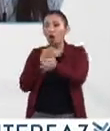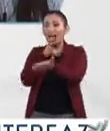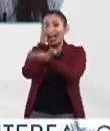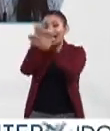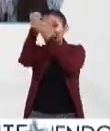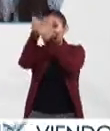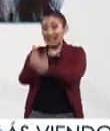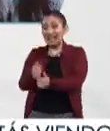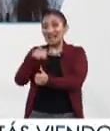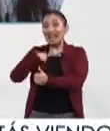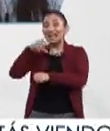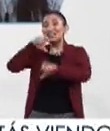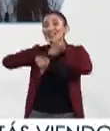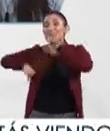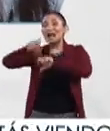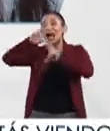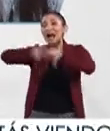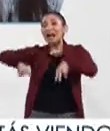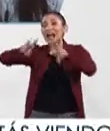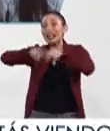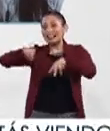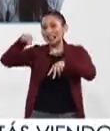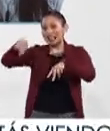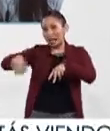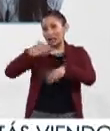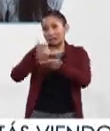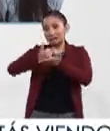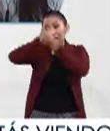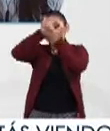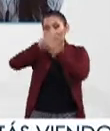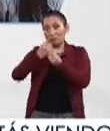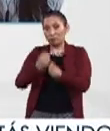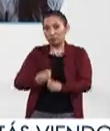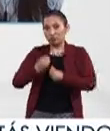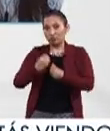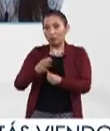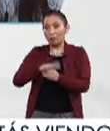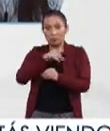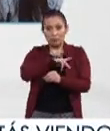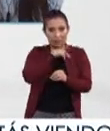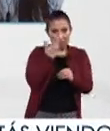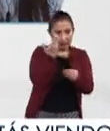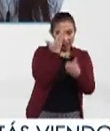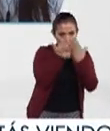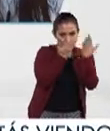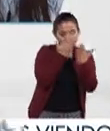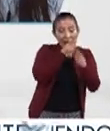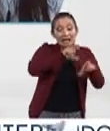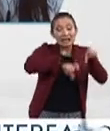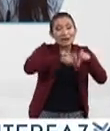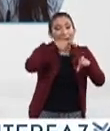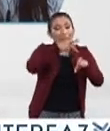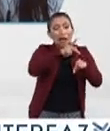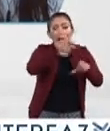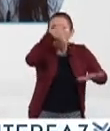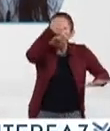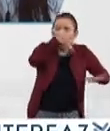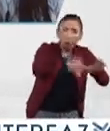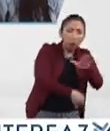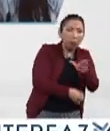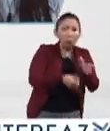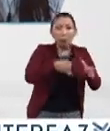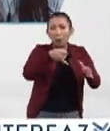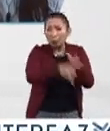una estancia en química analítica, en la cual sí me sirvió muchísimo, porque en mi carrera llevo química, pero realmente no tenía